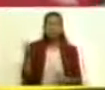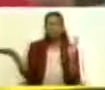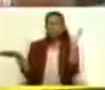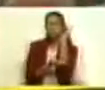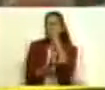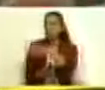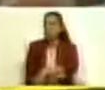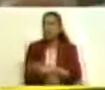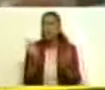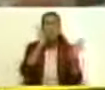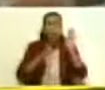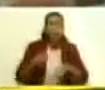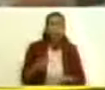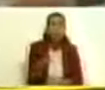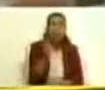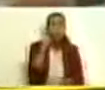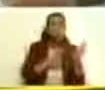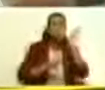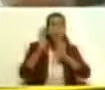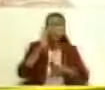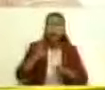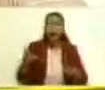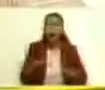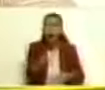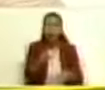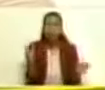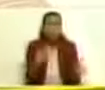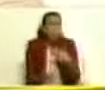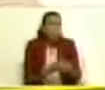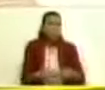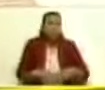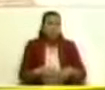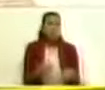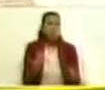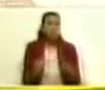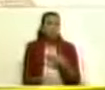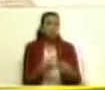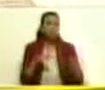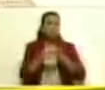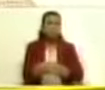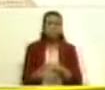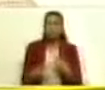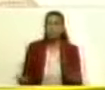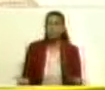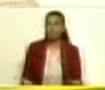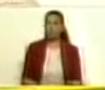viene contamina un río, un cuerpo de agua y no pasa nada.